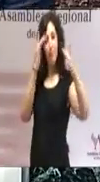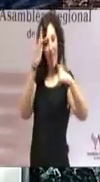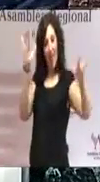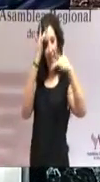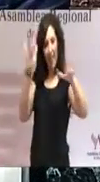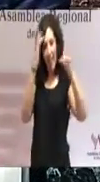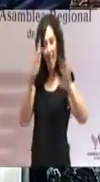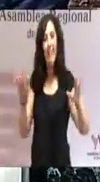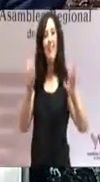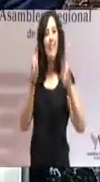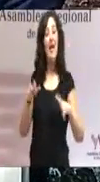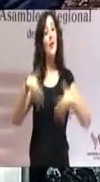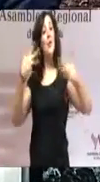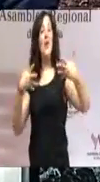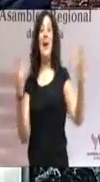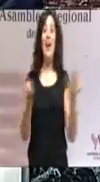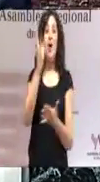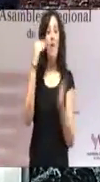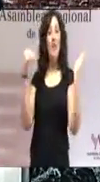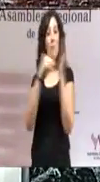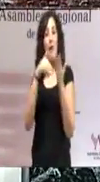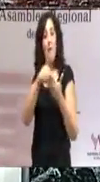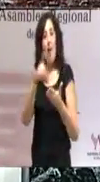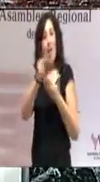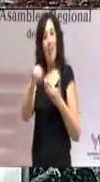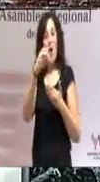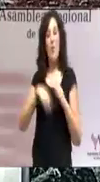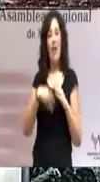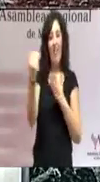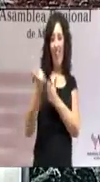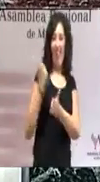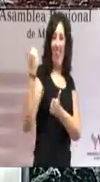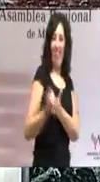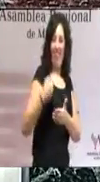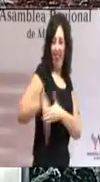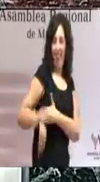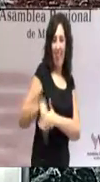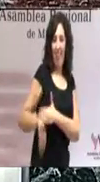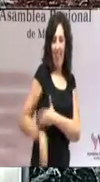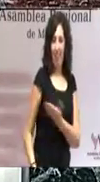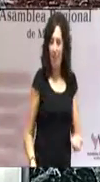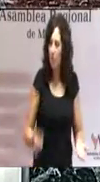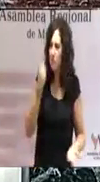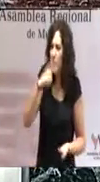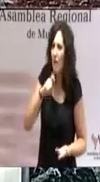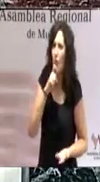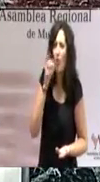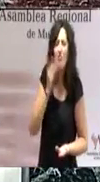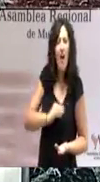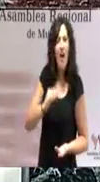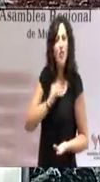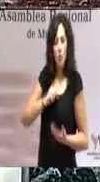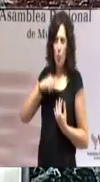tremenda. 4.000 millones de euros se están llevando en Murcia. Pero bueno, ¿y usted cómo sabe tanto de eso? Ya me